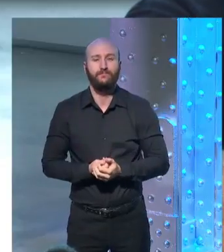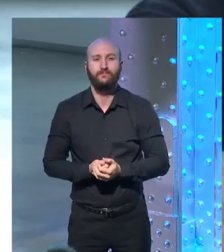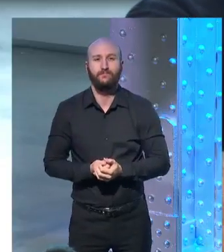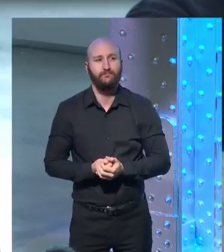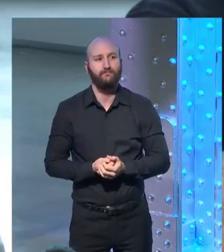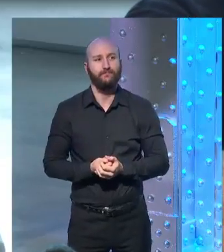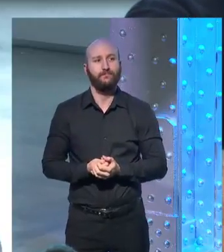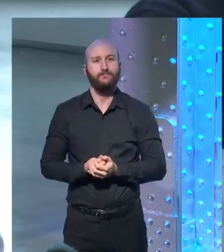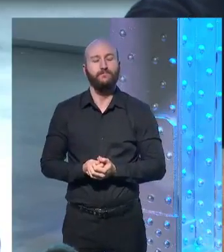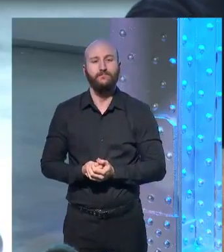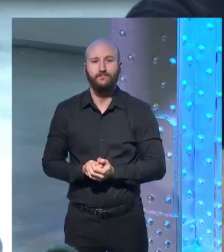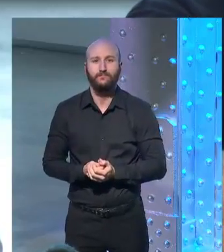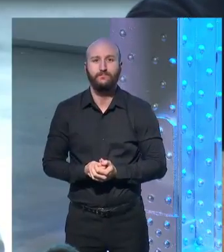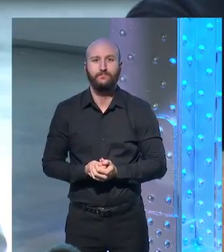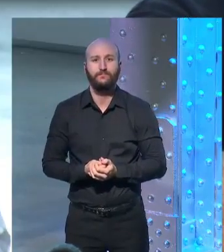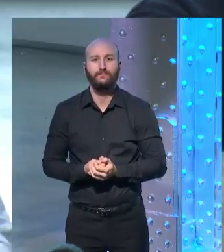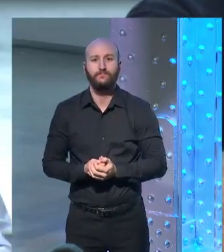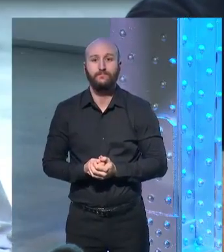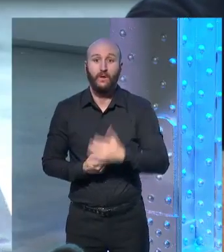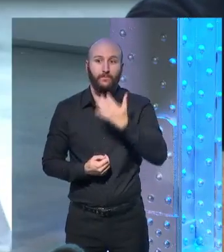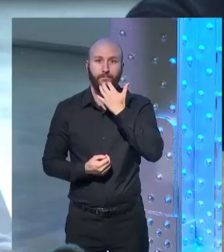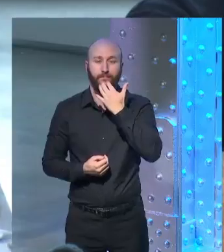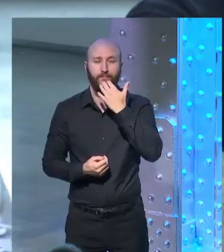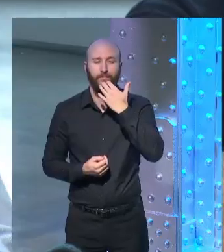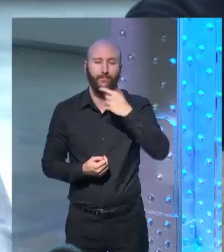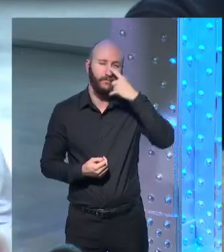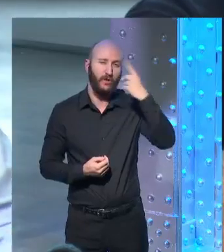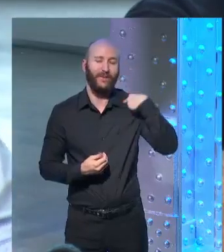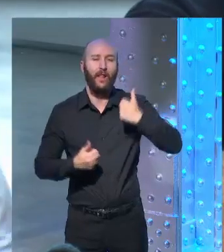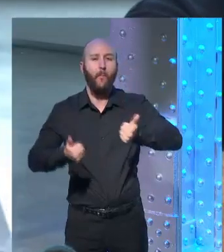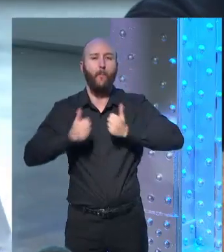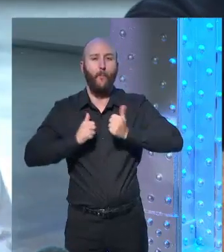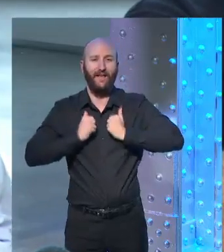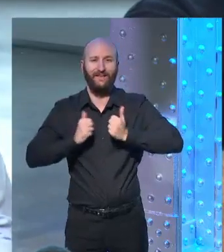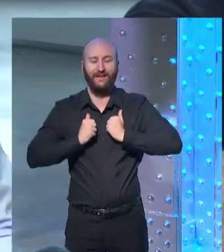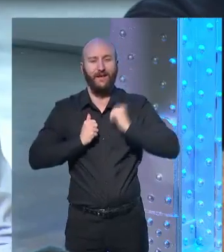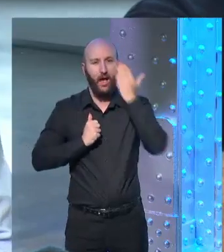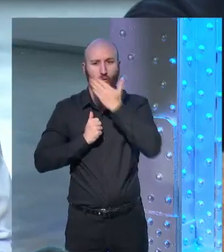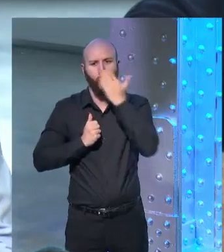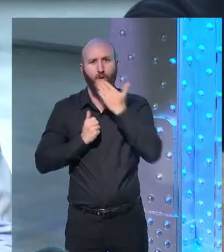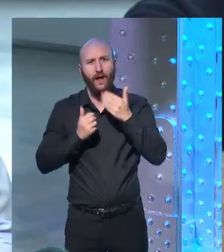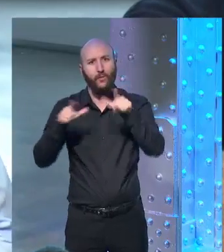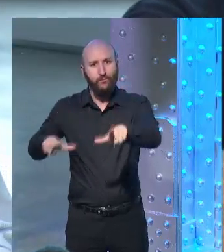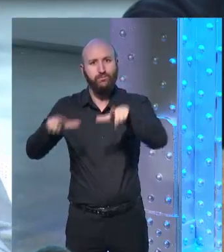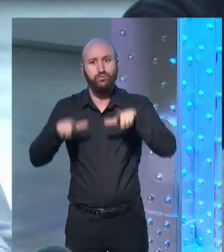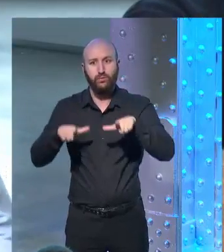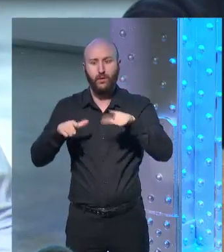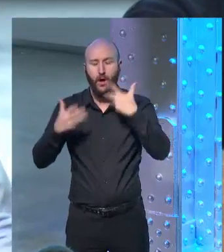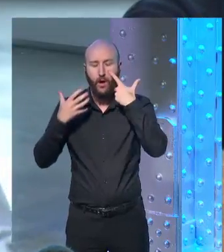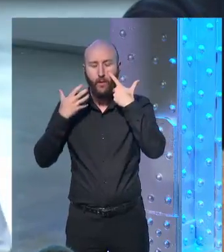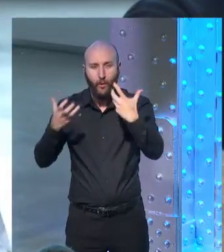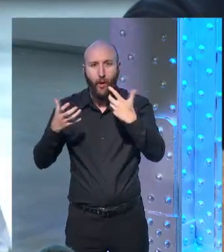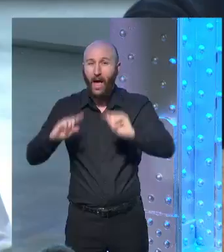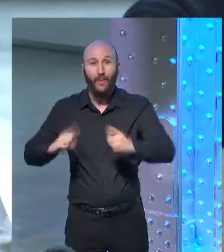Yo el año pasado hice un máster en una escuela de negocios muy importante Y a mí me llamó la atención que lo primero que nos hicieron fue ponernos a